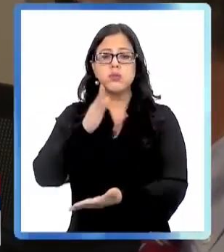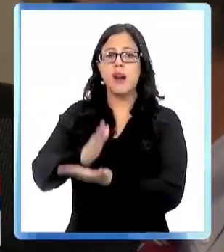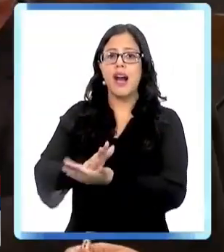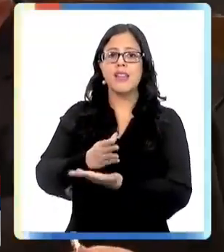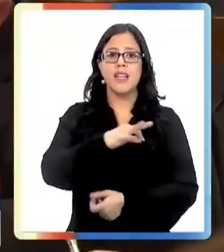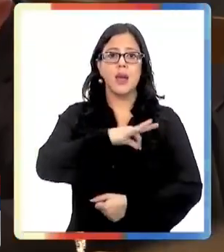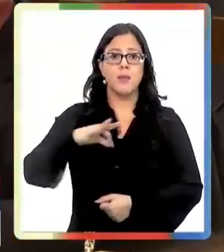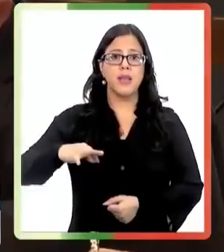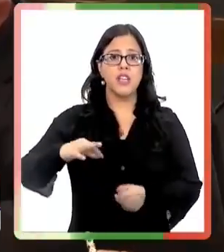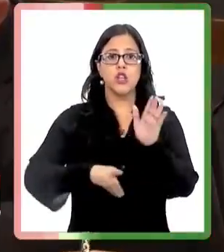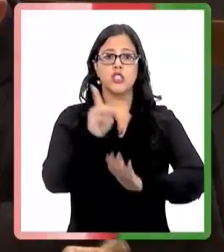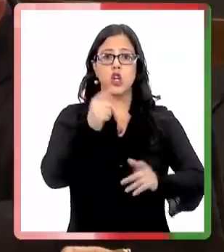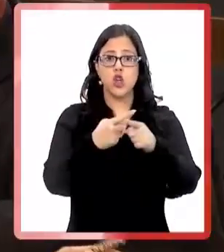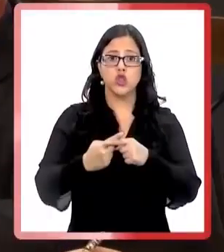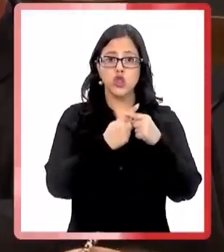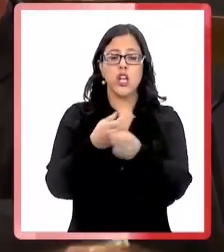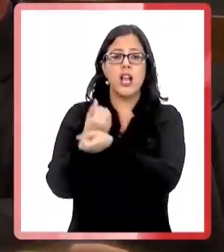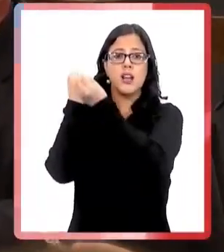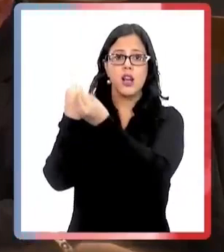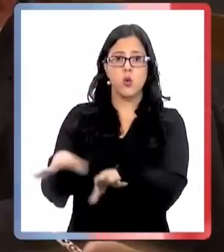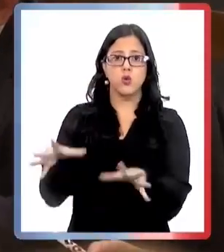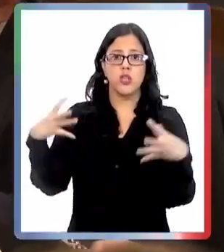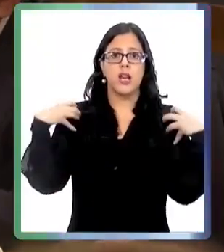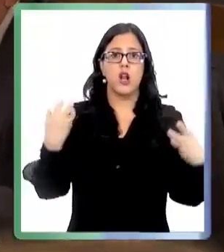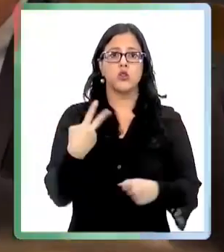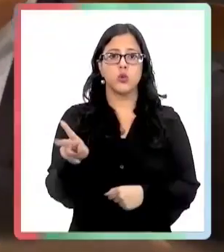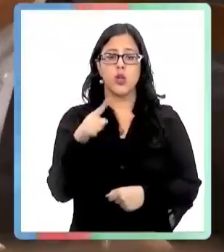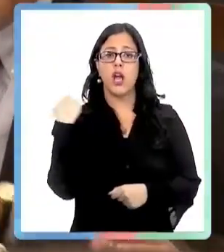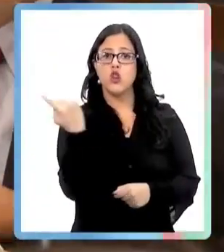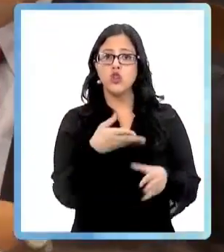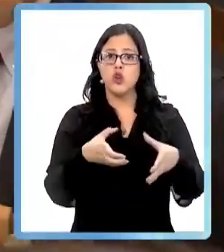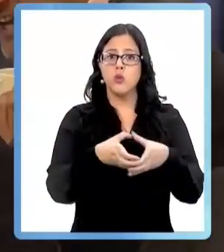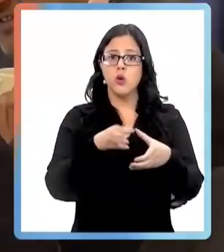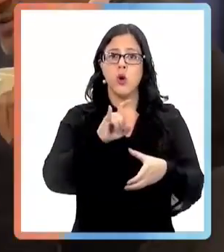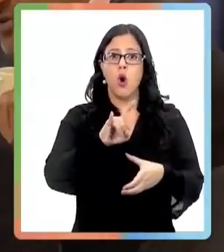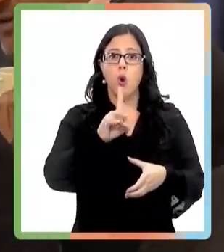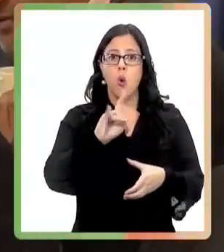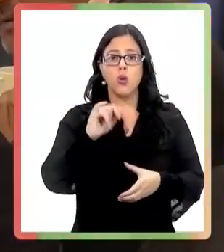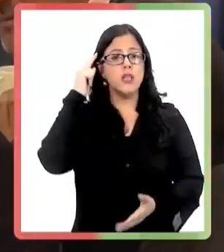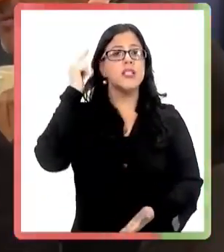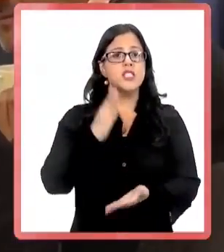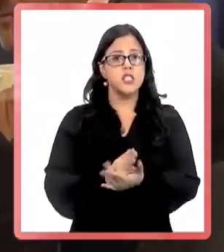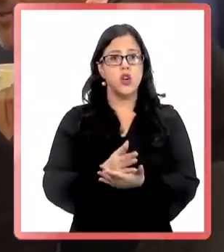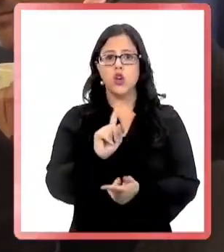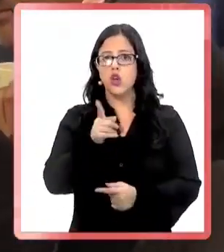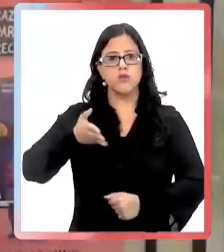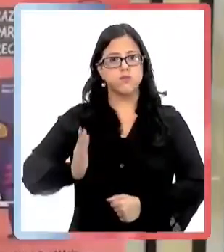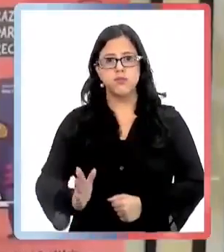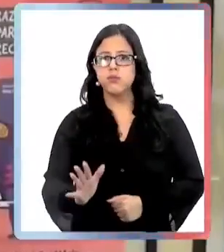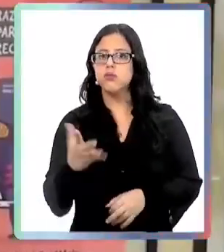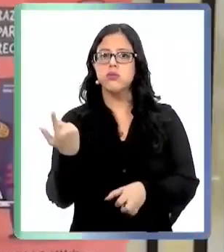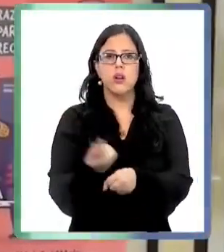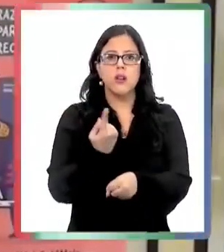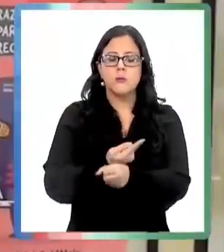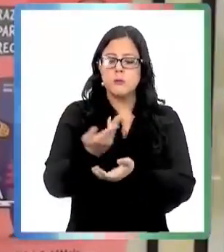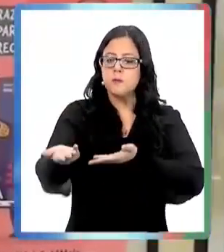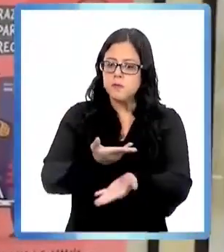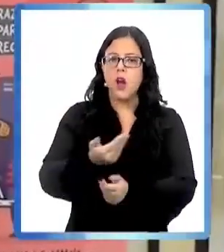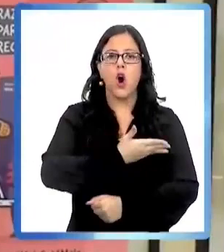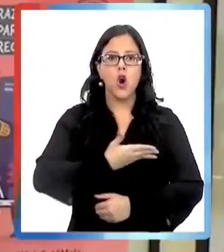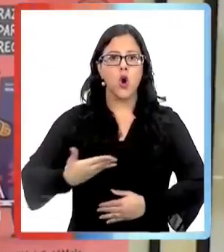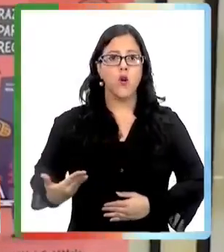sistema de pensiones hasta que Giorgio Jackson salga del cargo. Como UDI hemos tomado una determinación. No vamos a